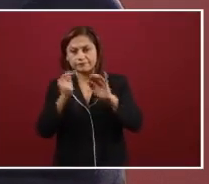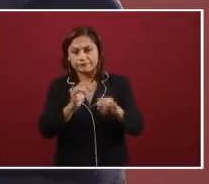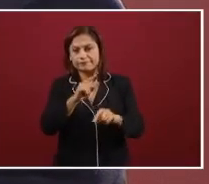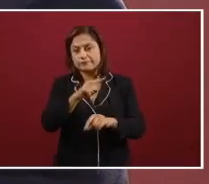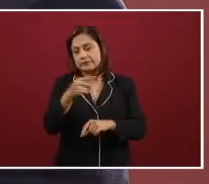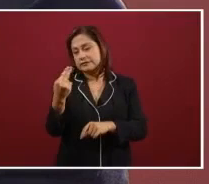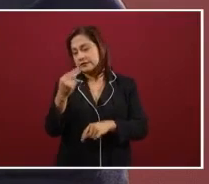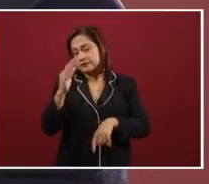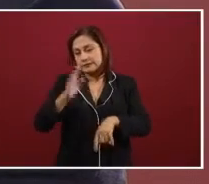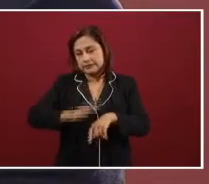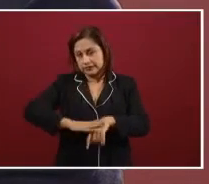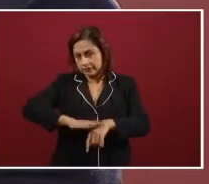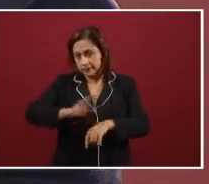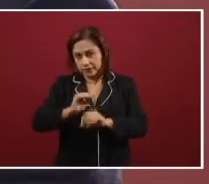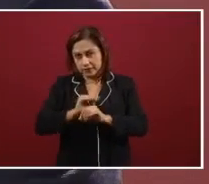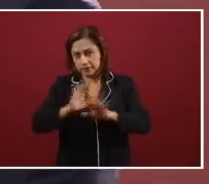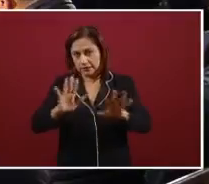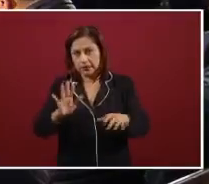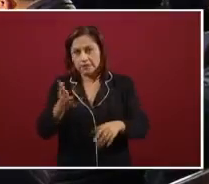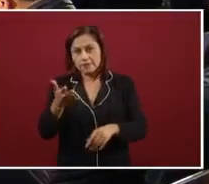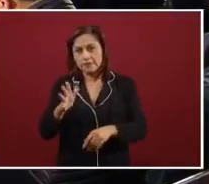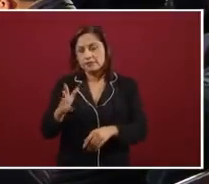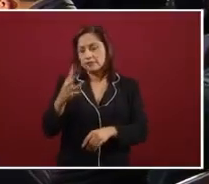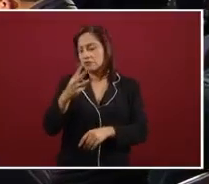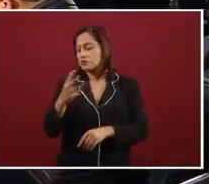tiene un promedio de 300